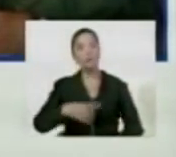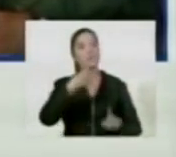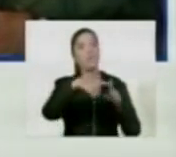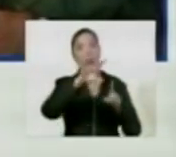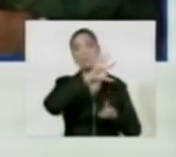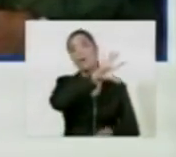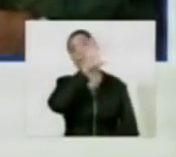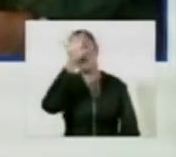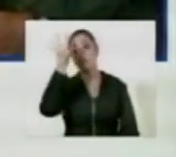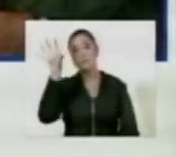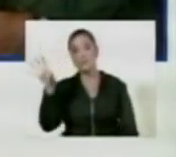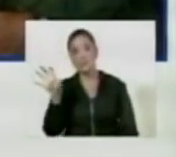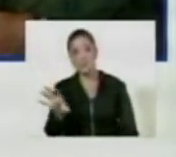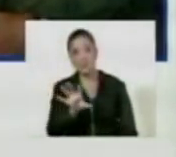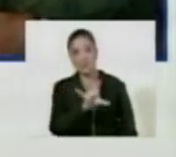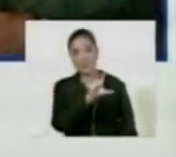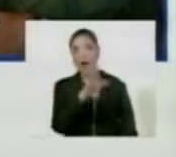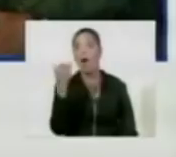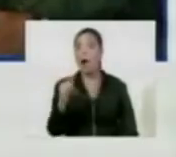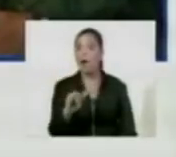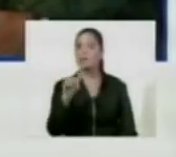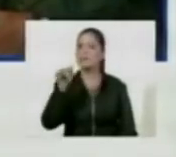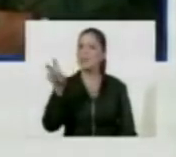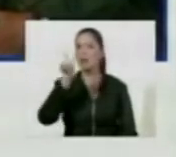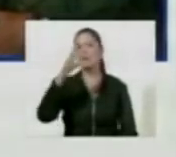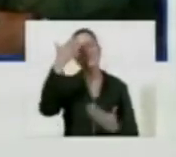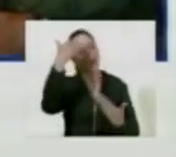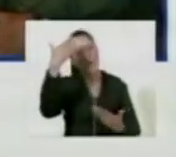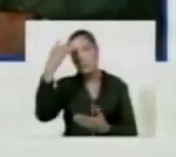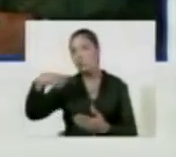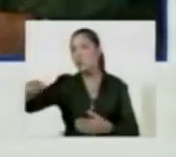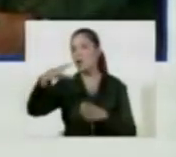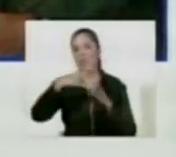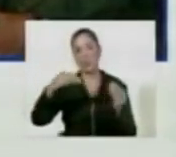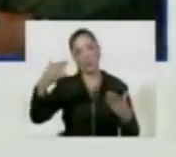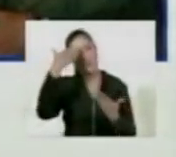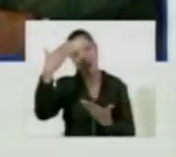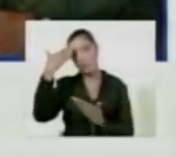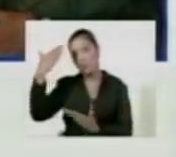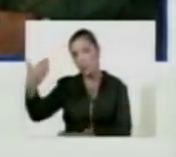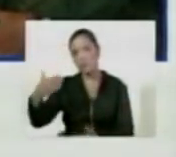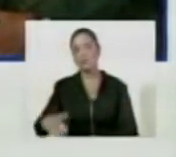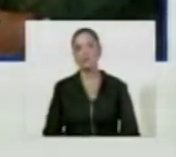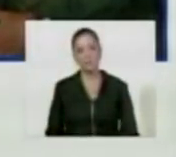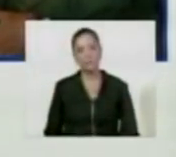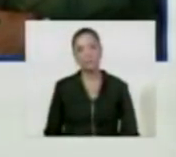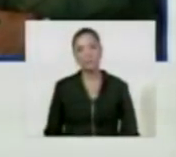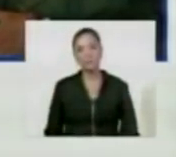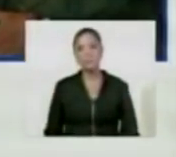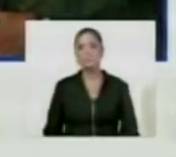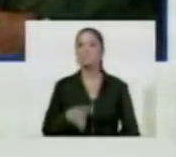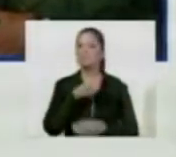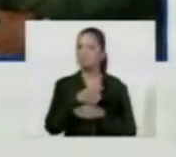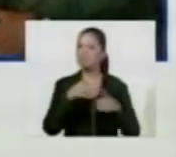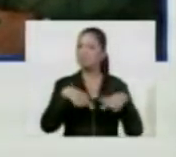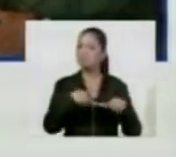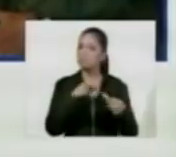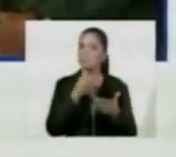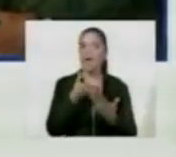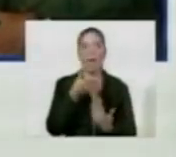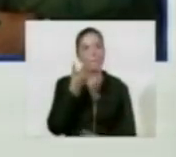países representados en Venezuela. Los saludo a todos. Por allá hemos tenido y han estado